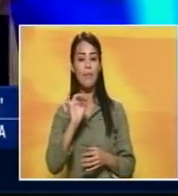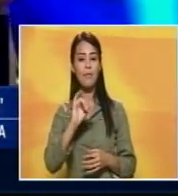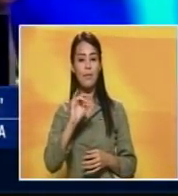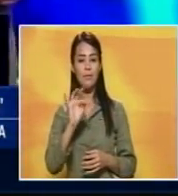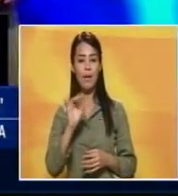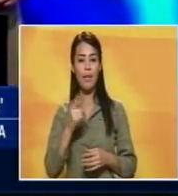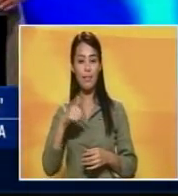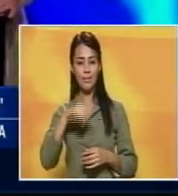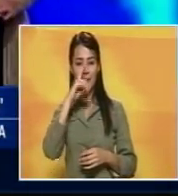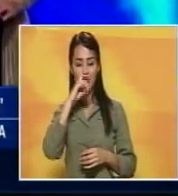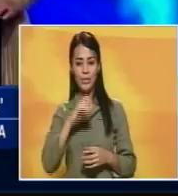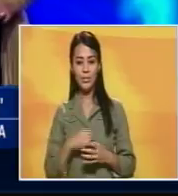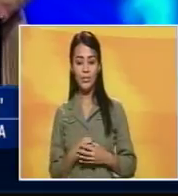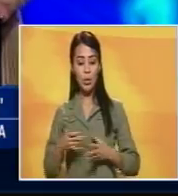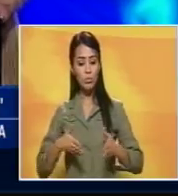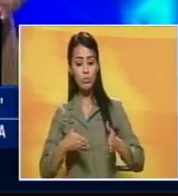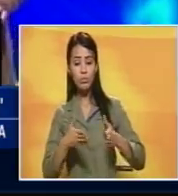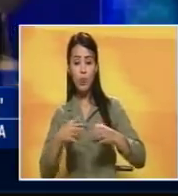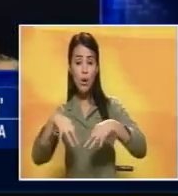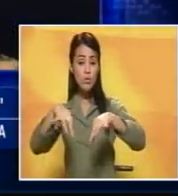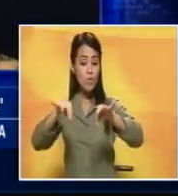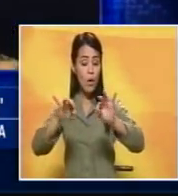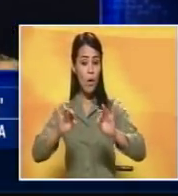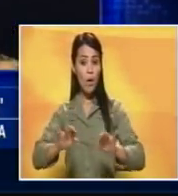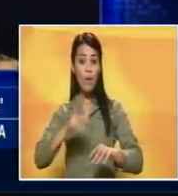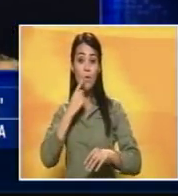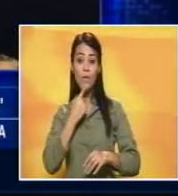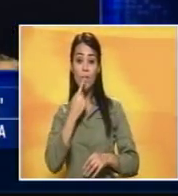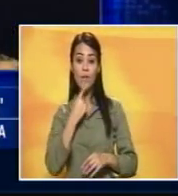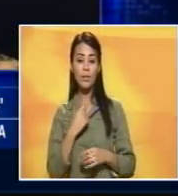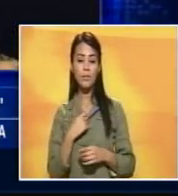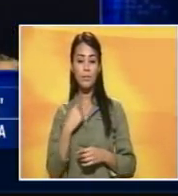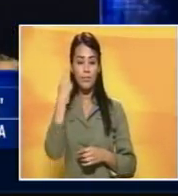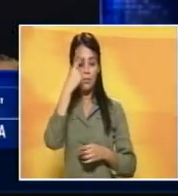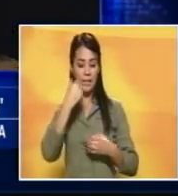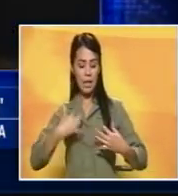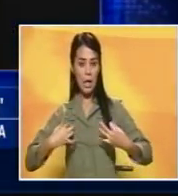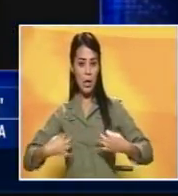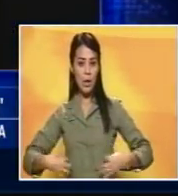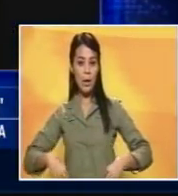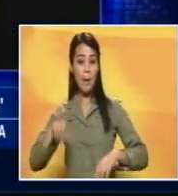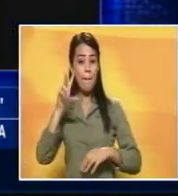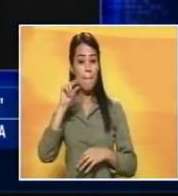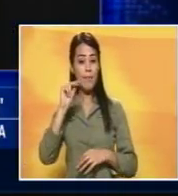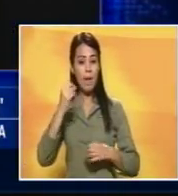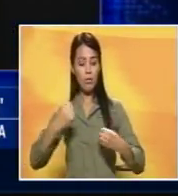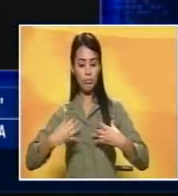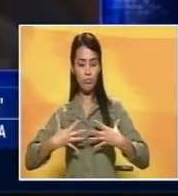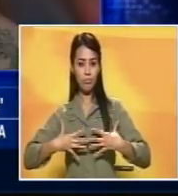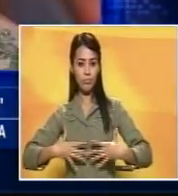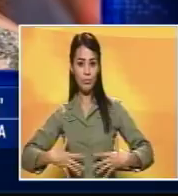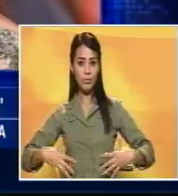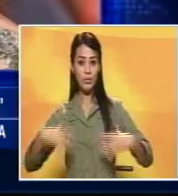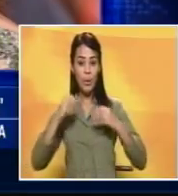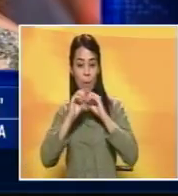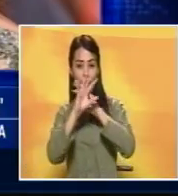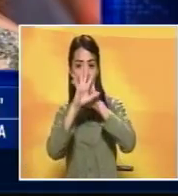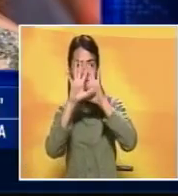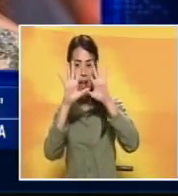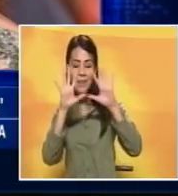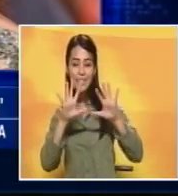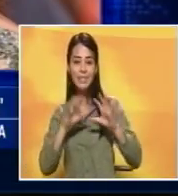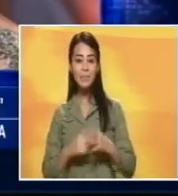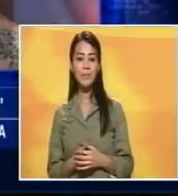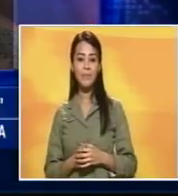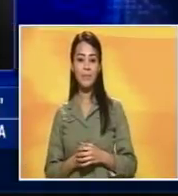2017. Durante la alfombra roja acaparó miradas, luciendo un espectacular vestido color plateado con transparencias de Zohair Murad. Pero al